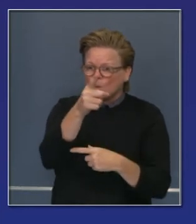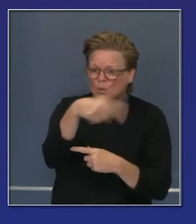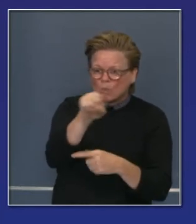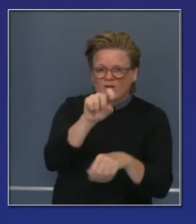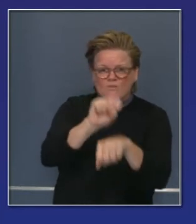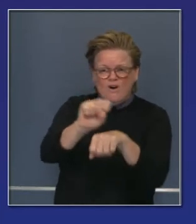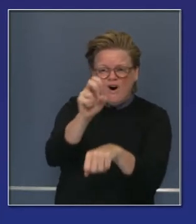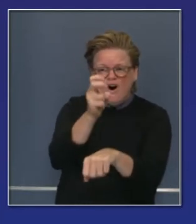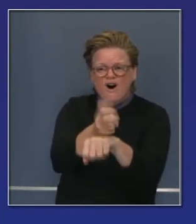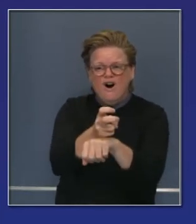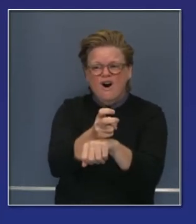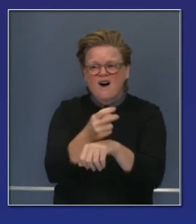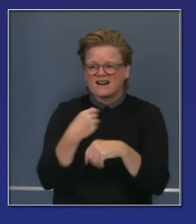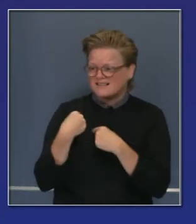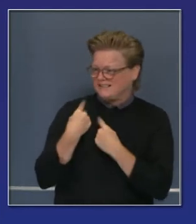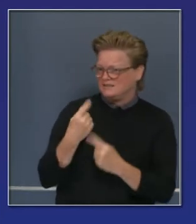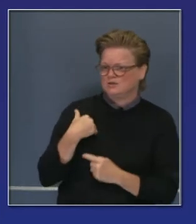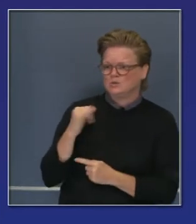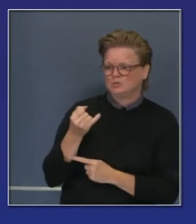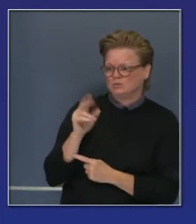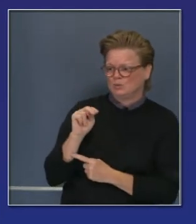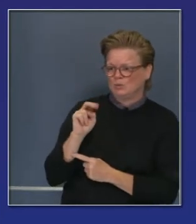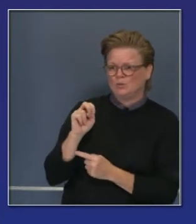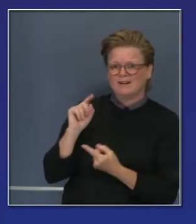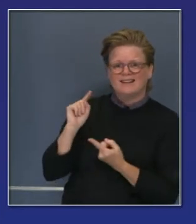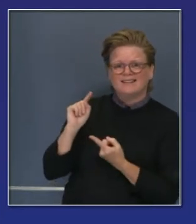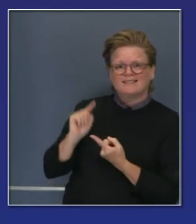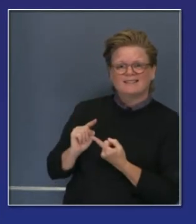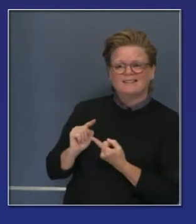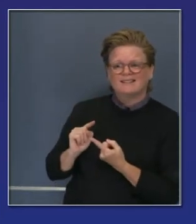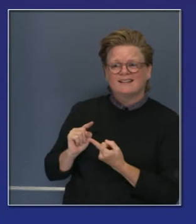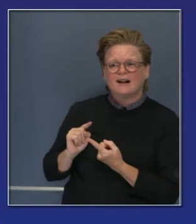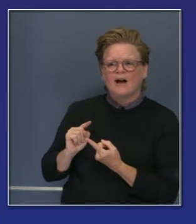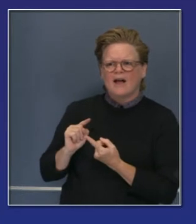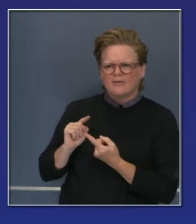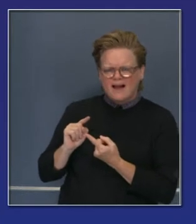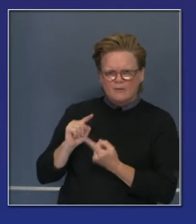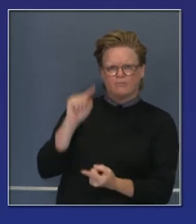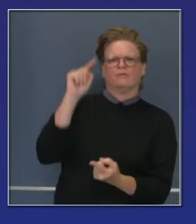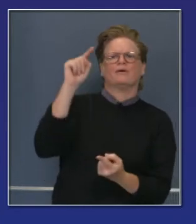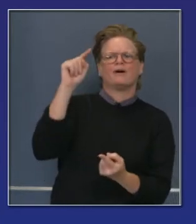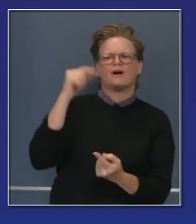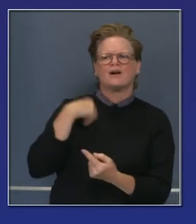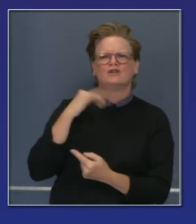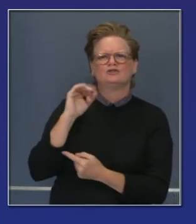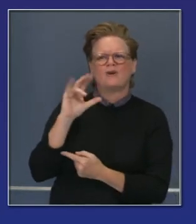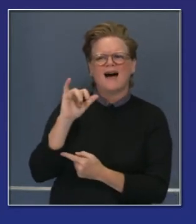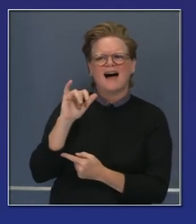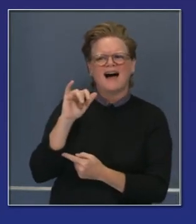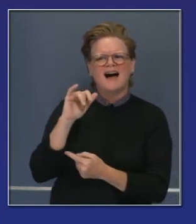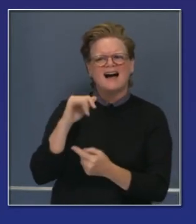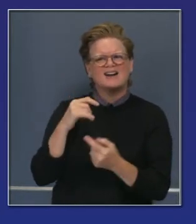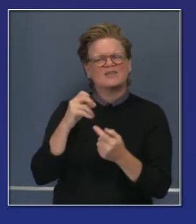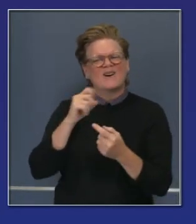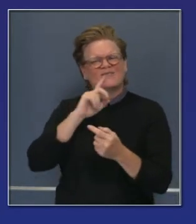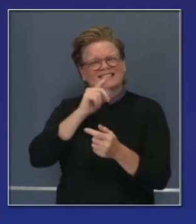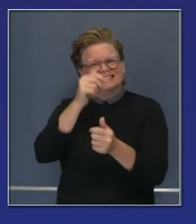40 millones, si nos unimos, podemos aplanar la curva y tenemos que estos 40 millones sigan